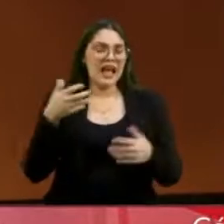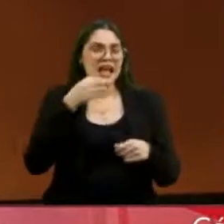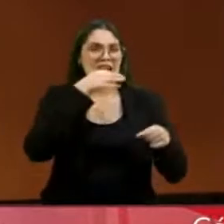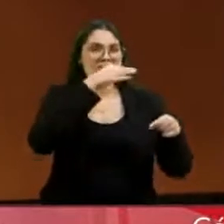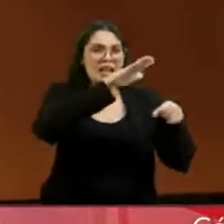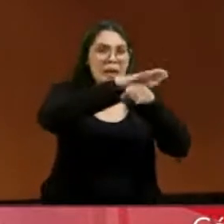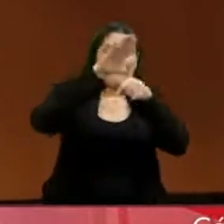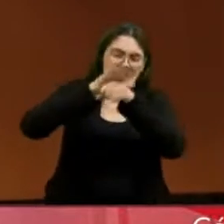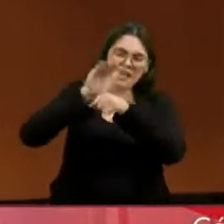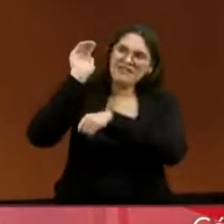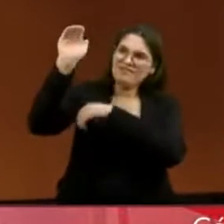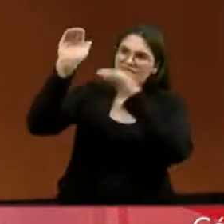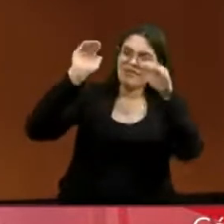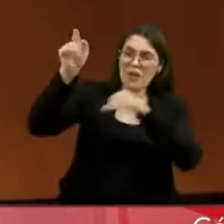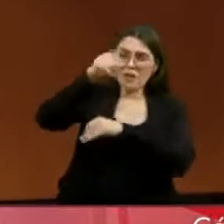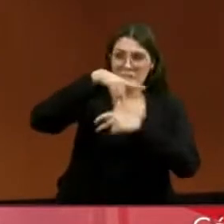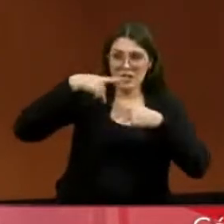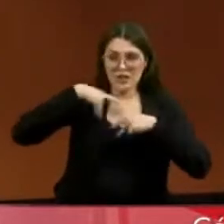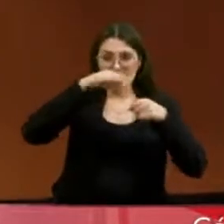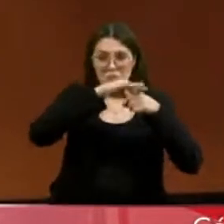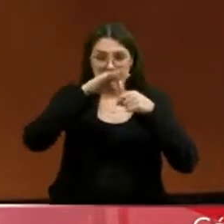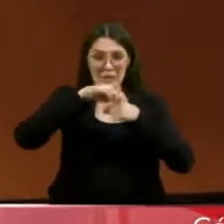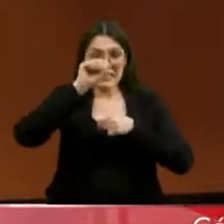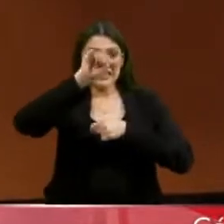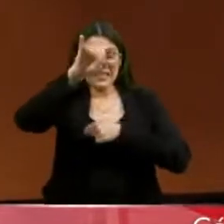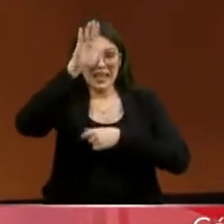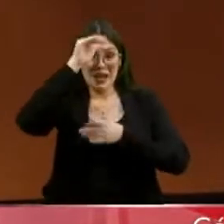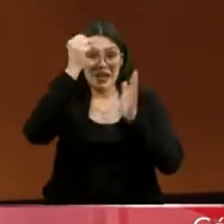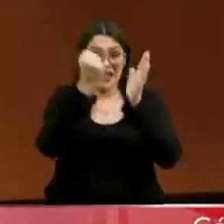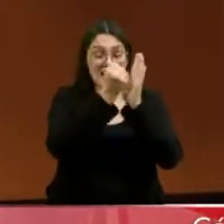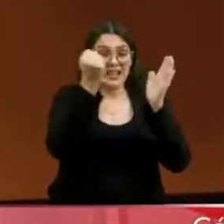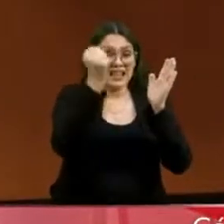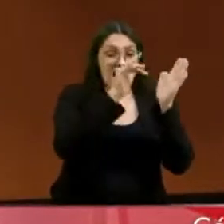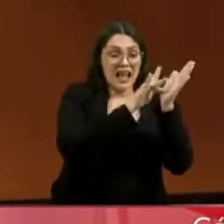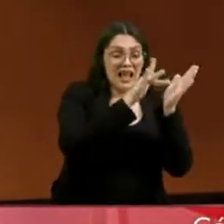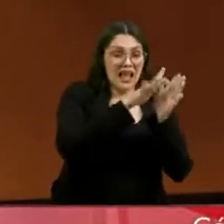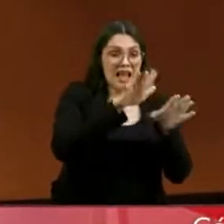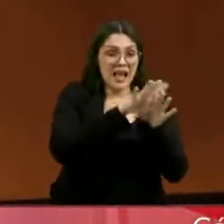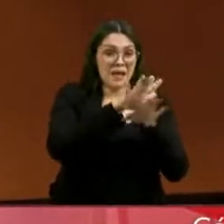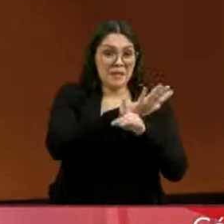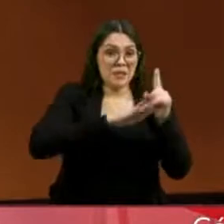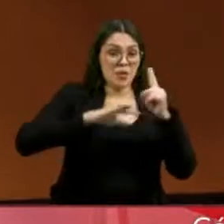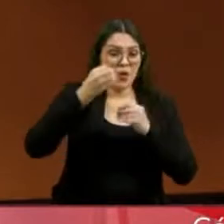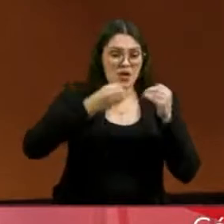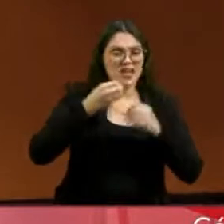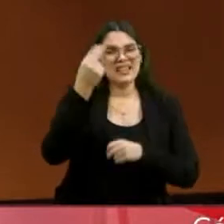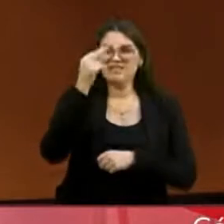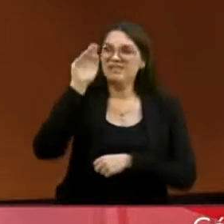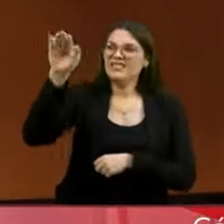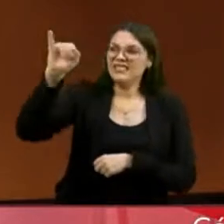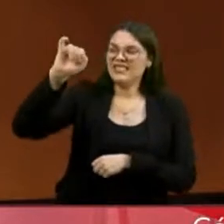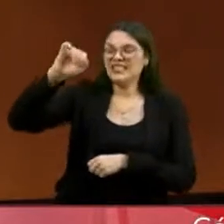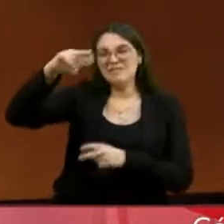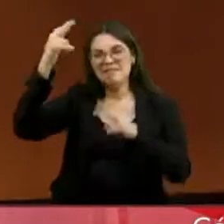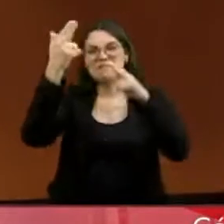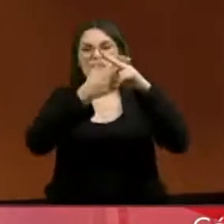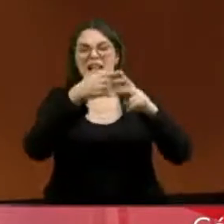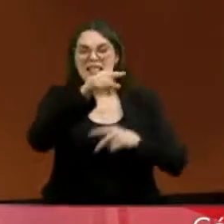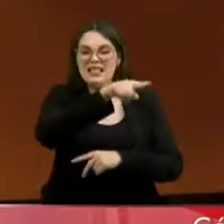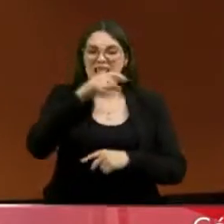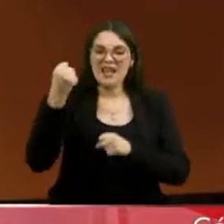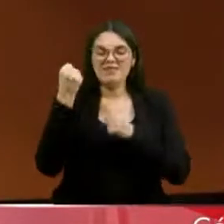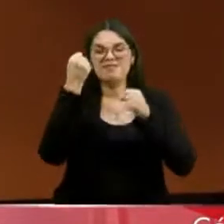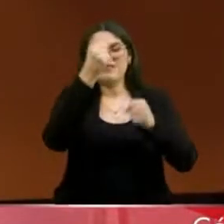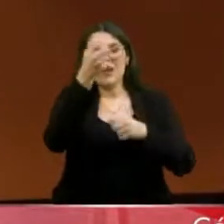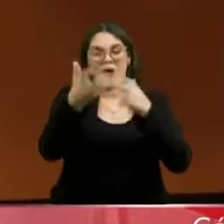a linchar a todo el que votara en favor de la reforma al Poder Judicial, y en un momento muy